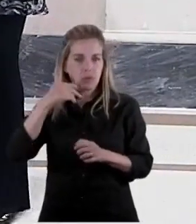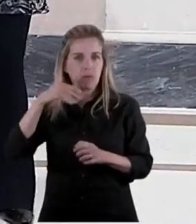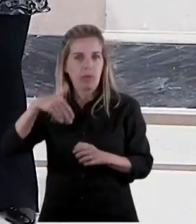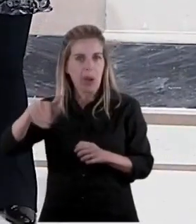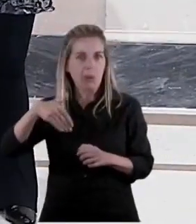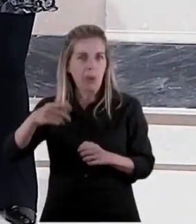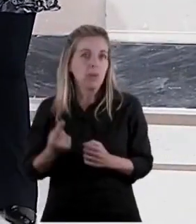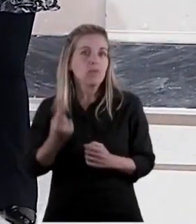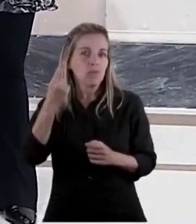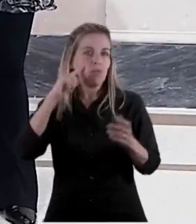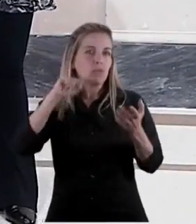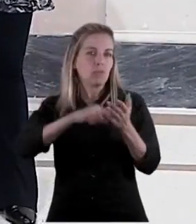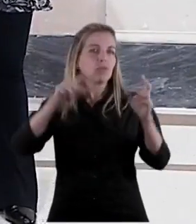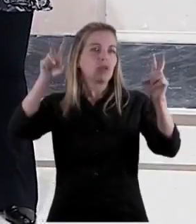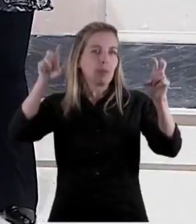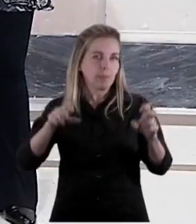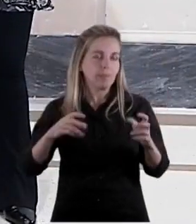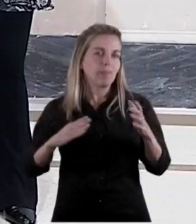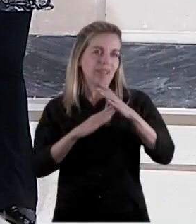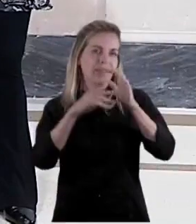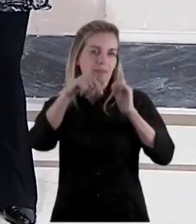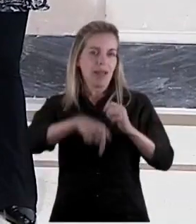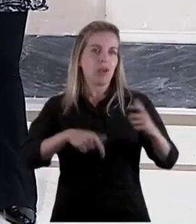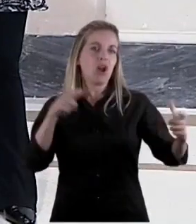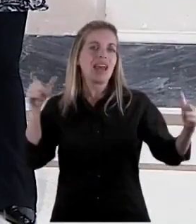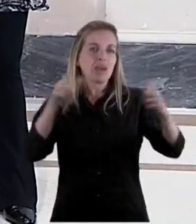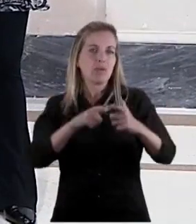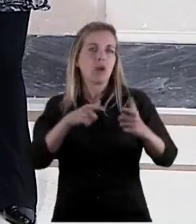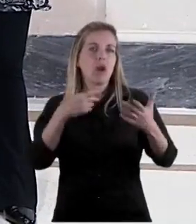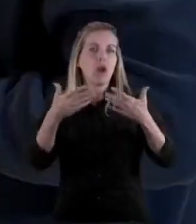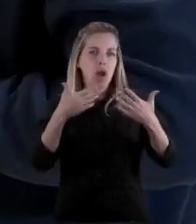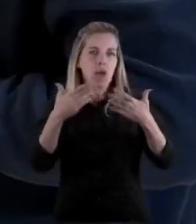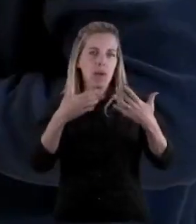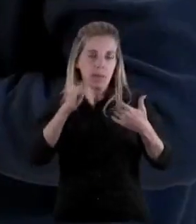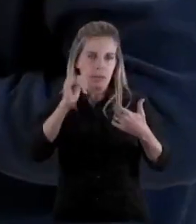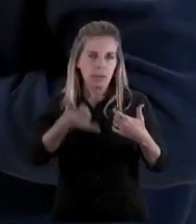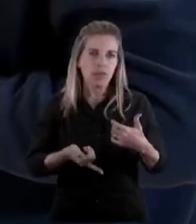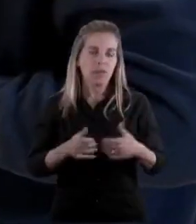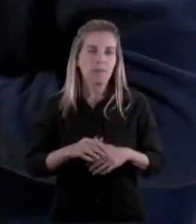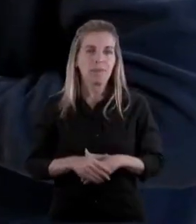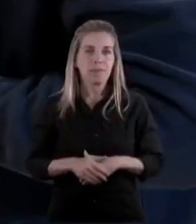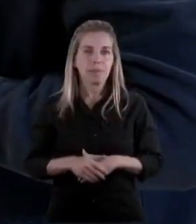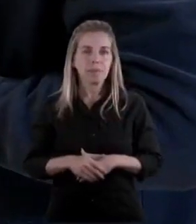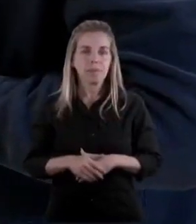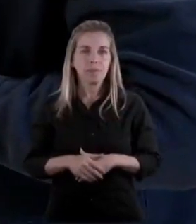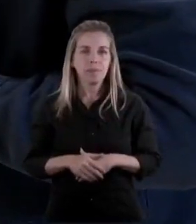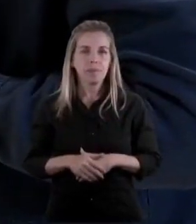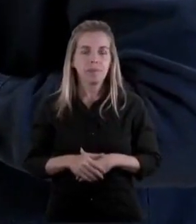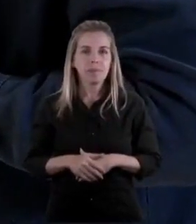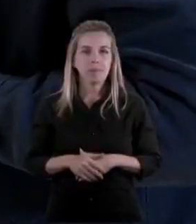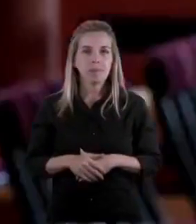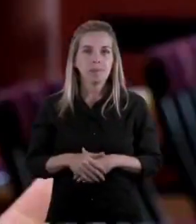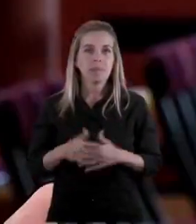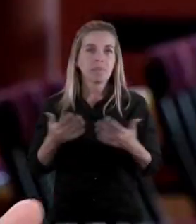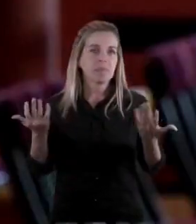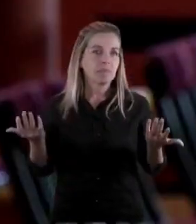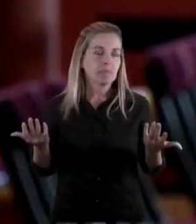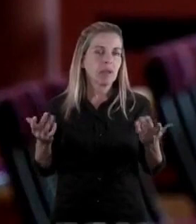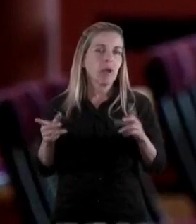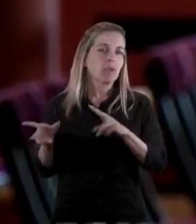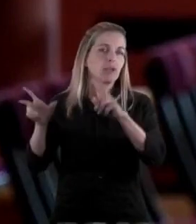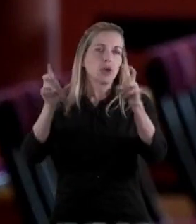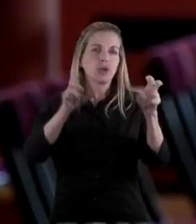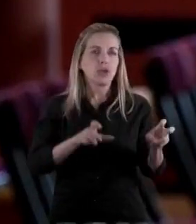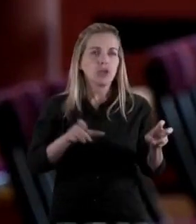fue uno de los temas que se abordó hoy en la reunión del equipo y del gabinete. Así que, bueno, y los otros